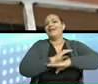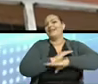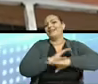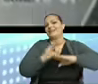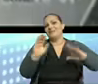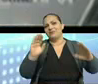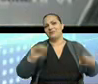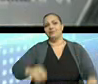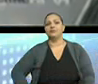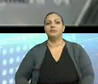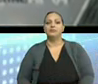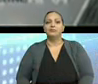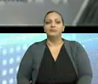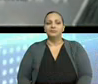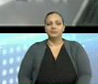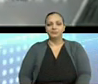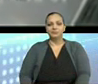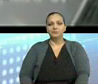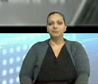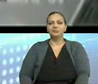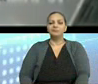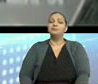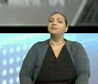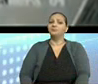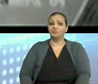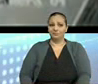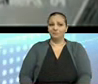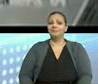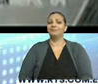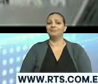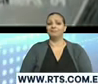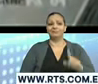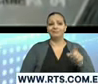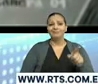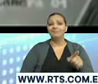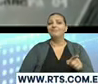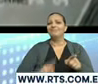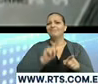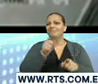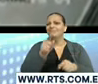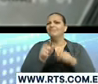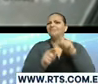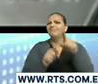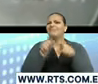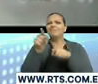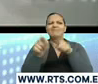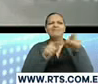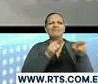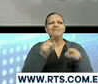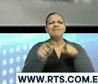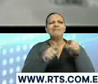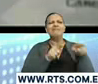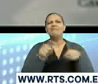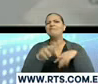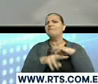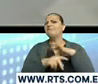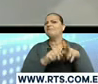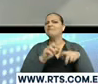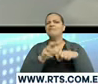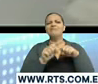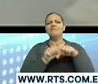ahora. Ya van algunos delitos, algunos casos de robos y asesinatos que se esconden tras